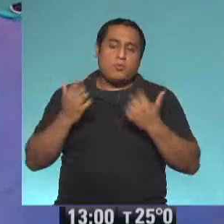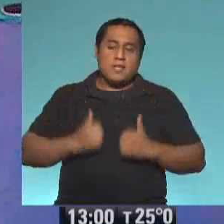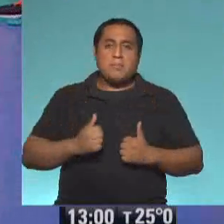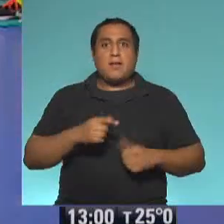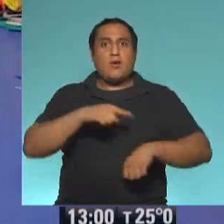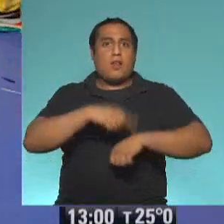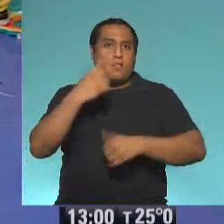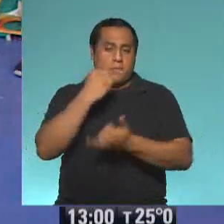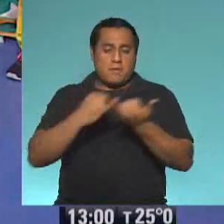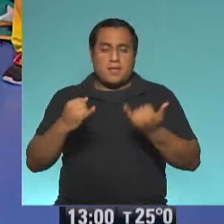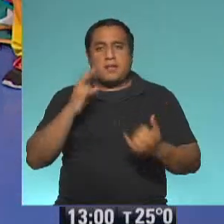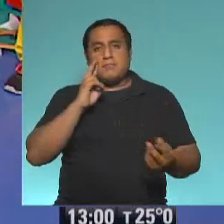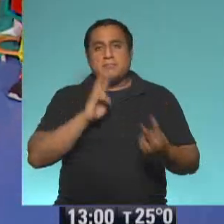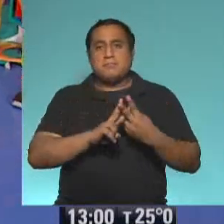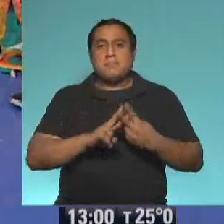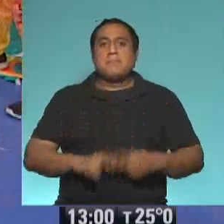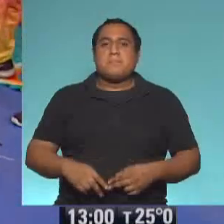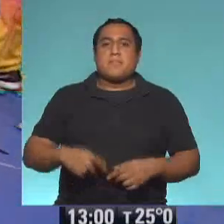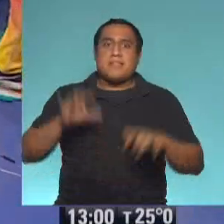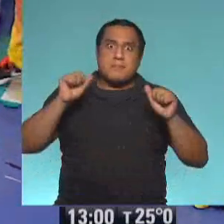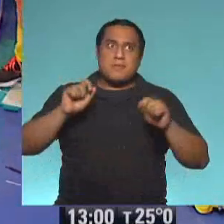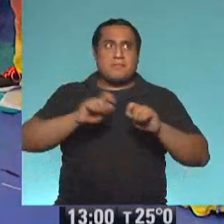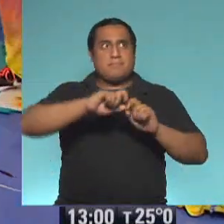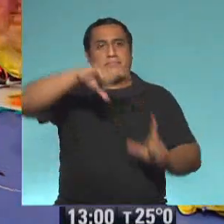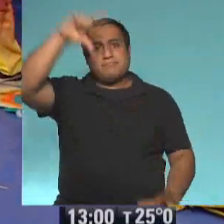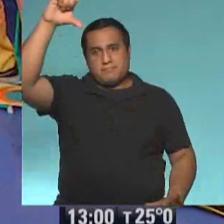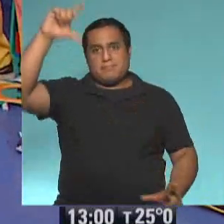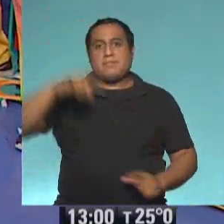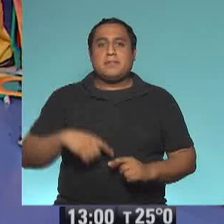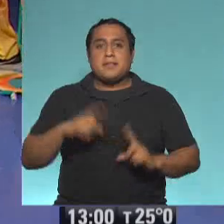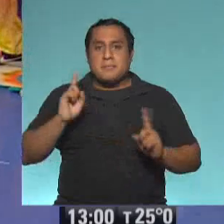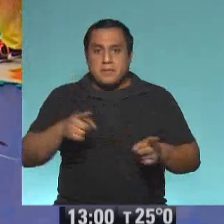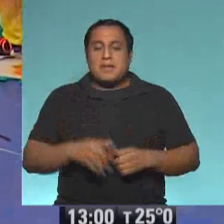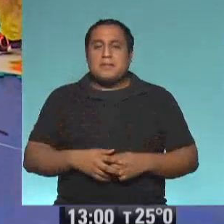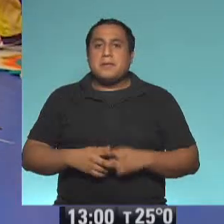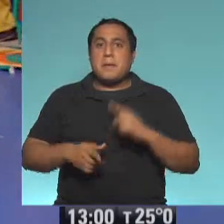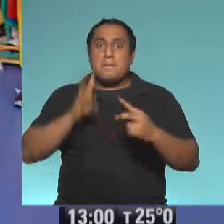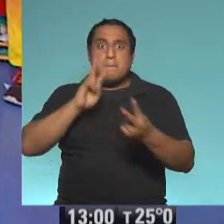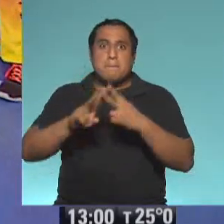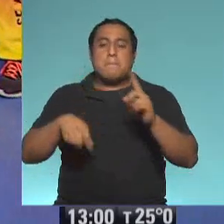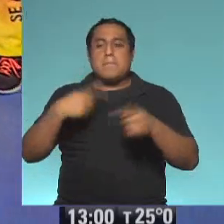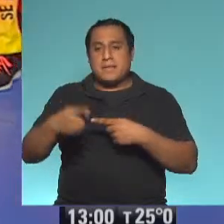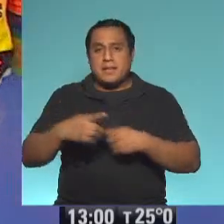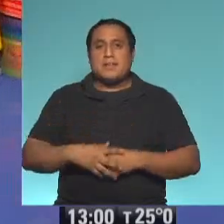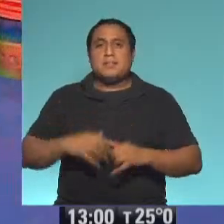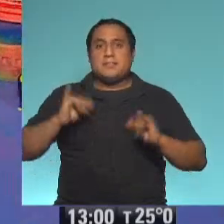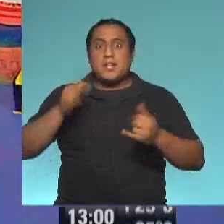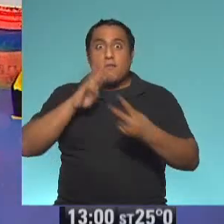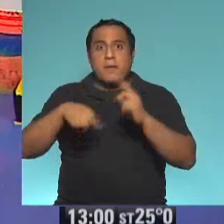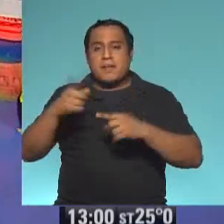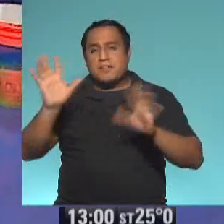vamos a estar ahí. Nos despedimos mirando este hermoso trabajo de San Espiga. Y nos vemos mañana. Hasta mañana.